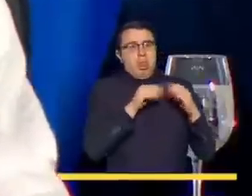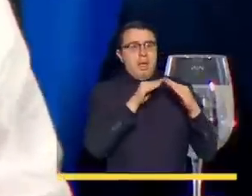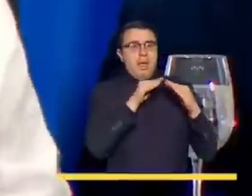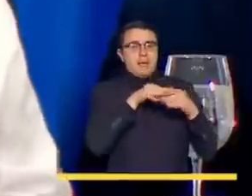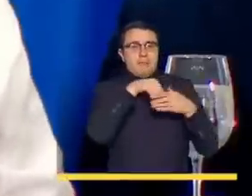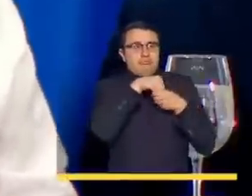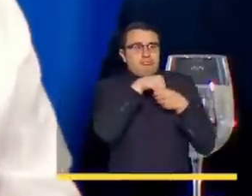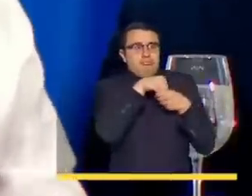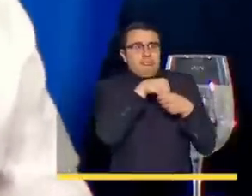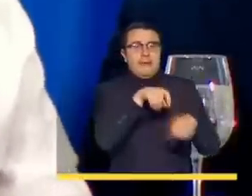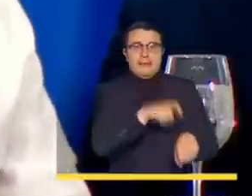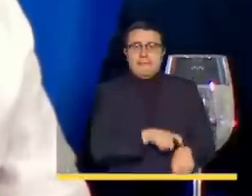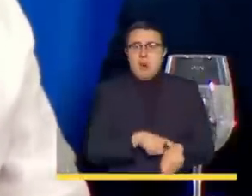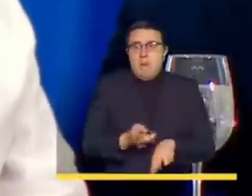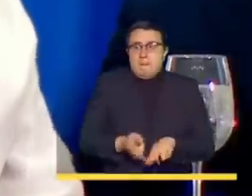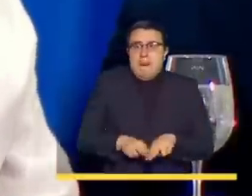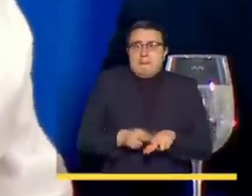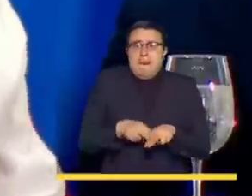y se quedan más de la cuenta.